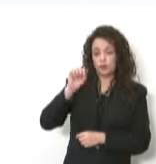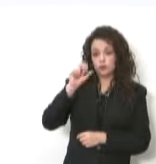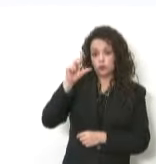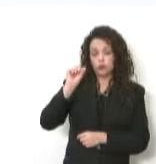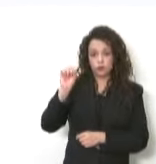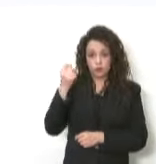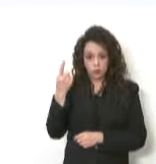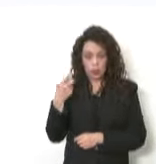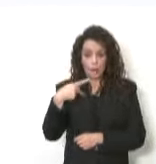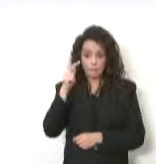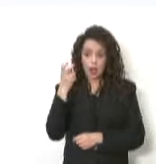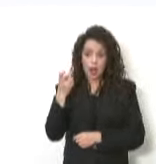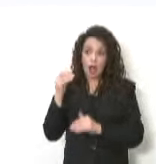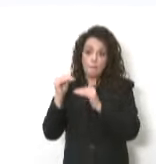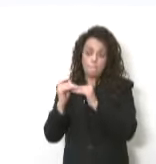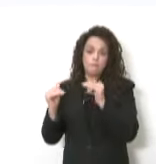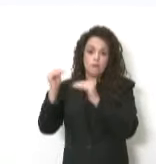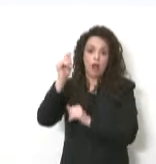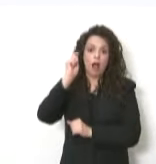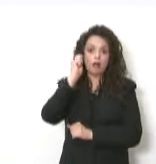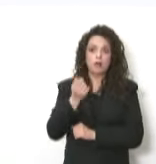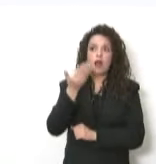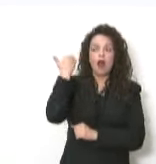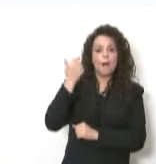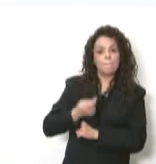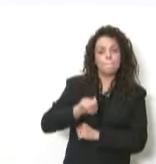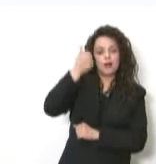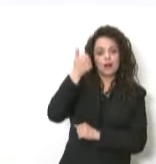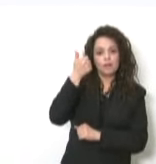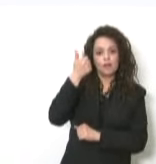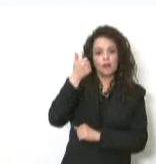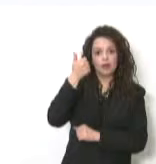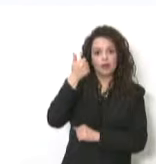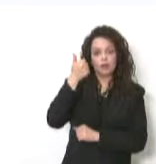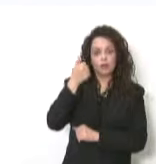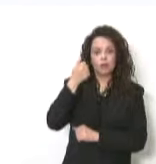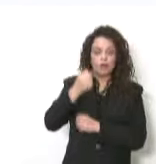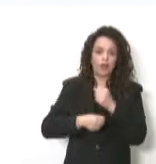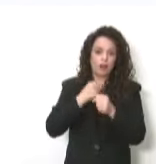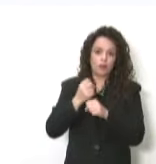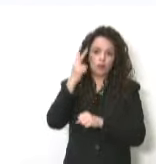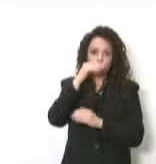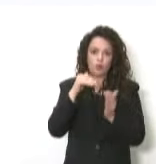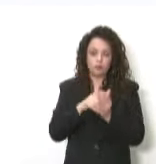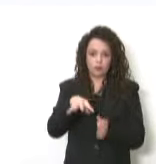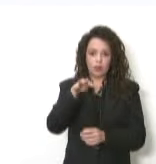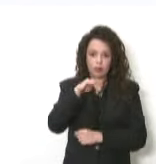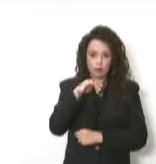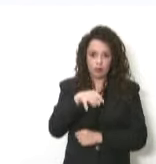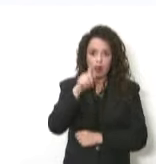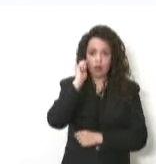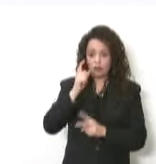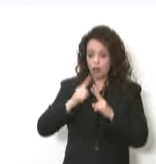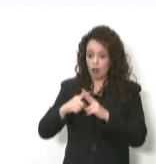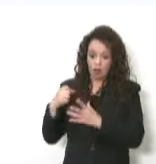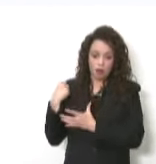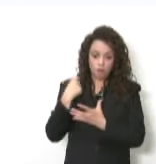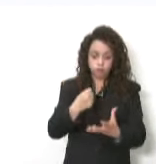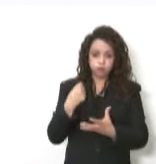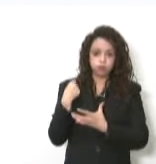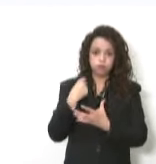que es de todos modos superior a la que sacó en la primera vuelta del año pasado. En los fideicomisos y fondos públicos